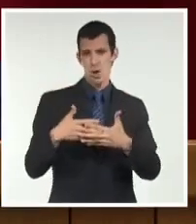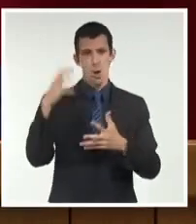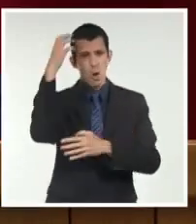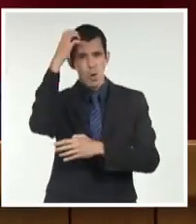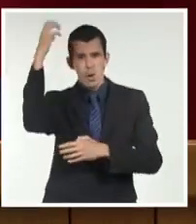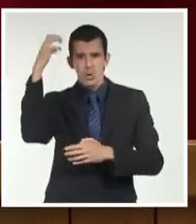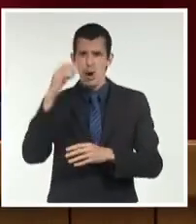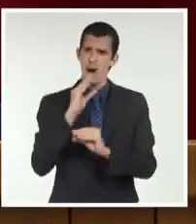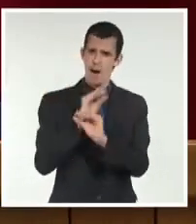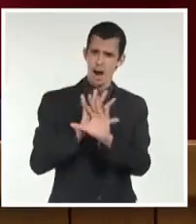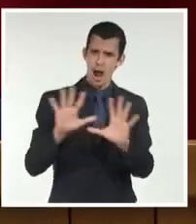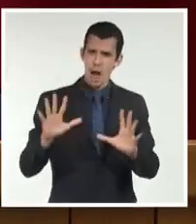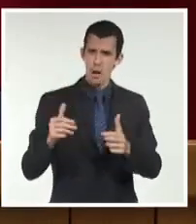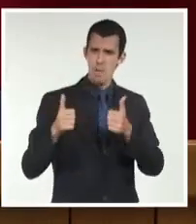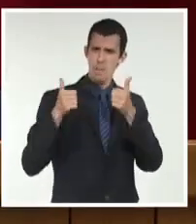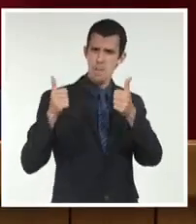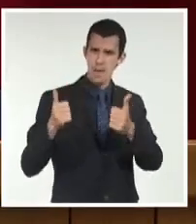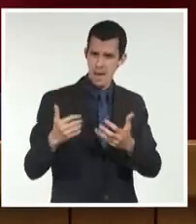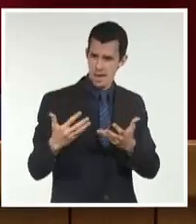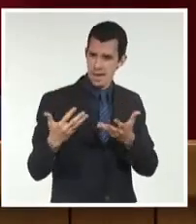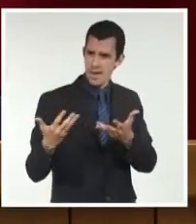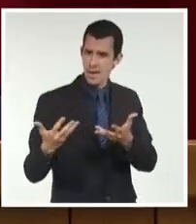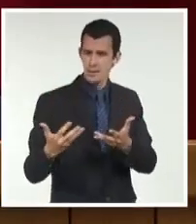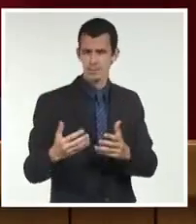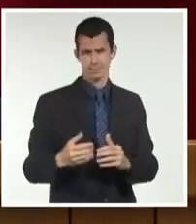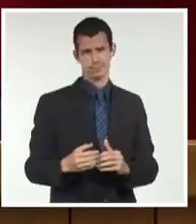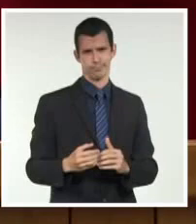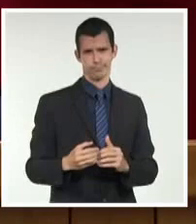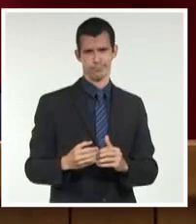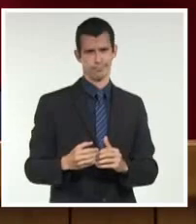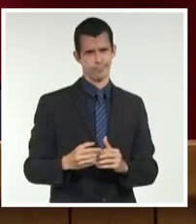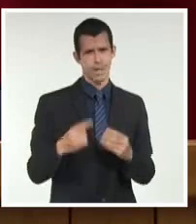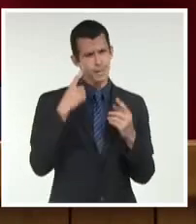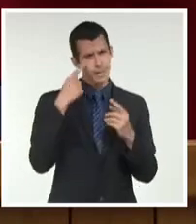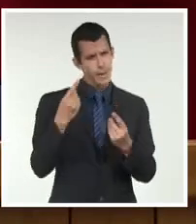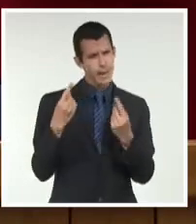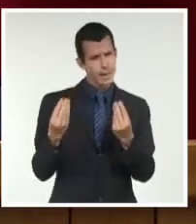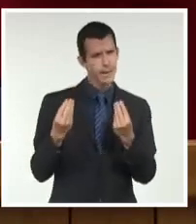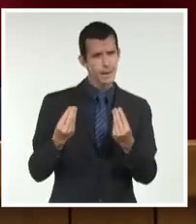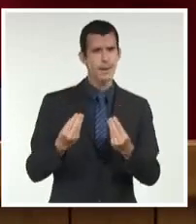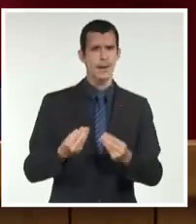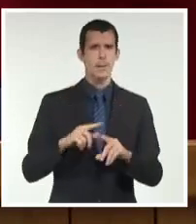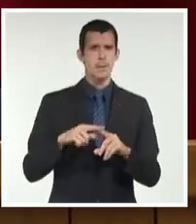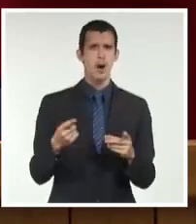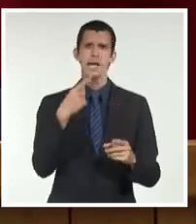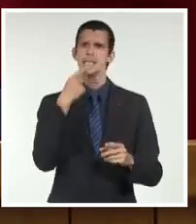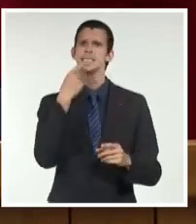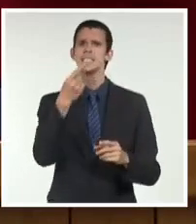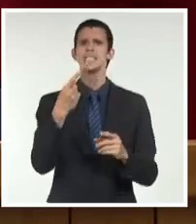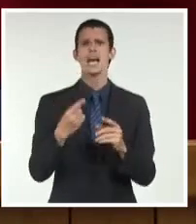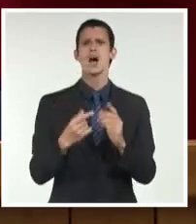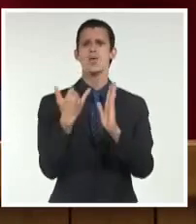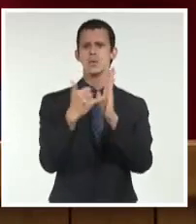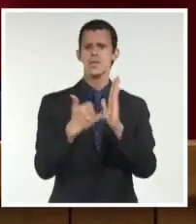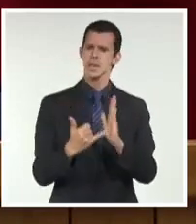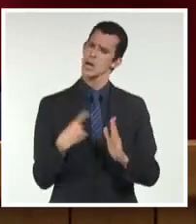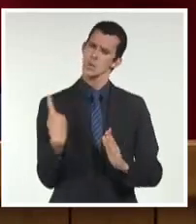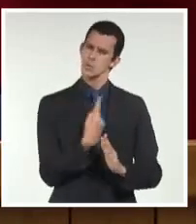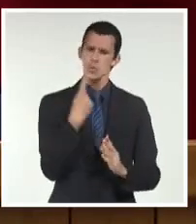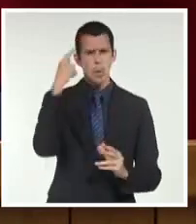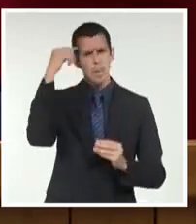que el bloqueo económico y la guerra despiadada contra Cuba se deben a sus preocupaciones por el bienestar del pueblo